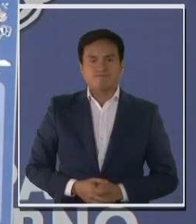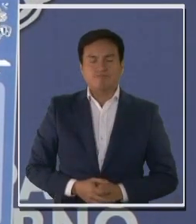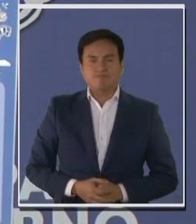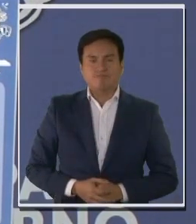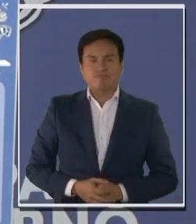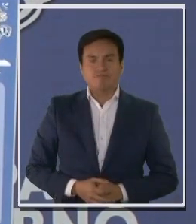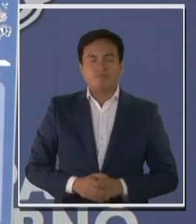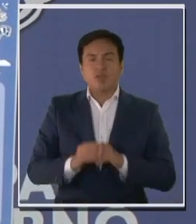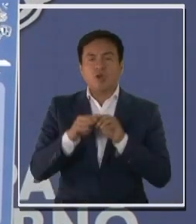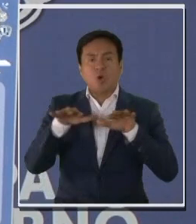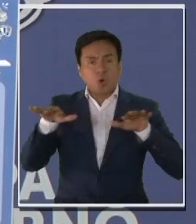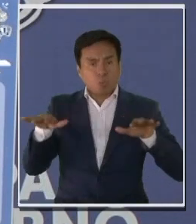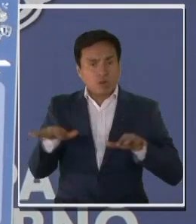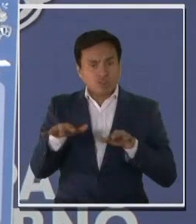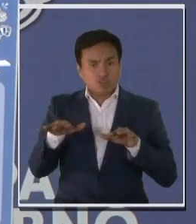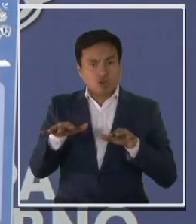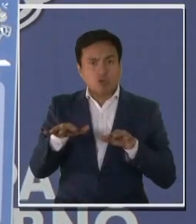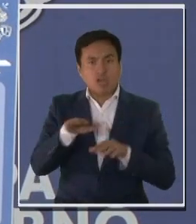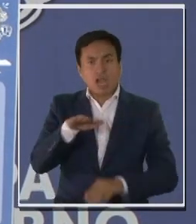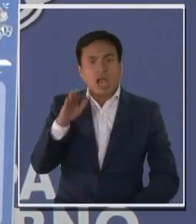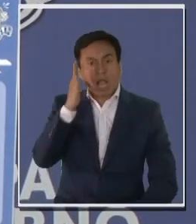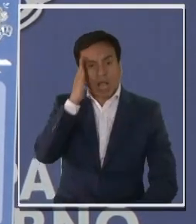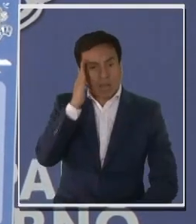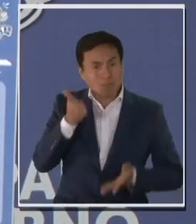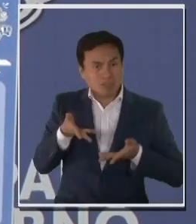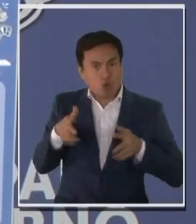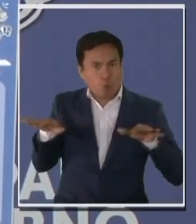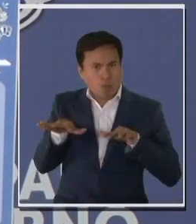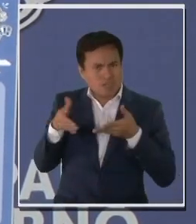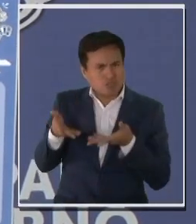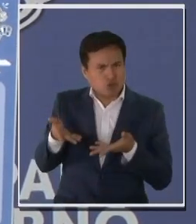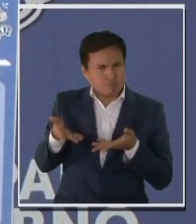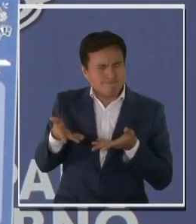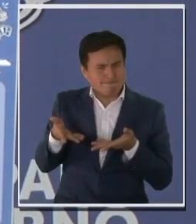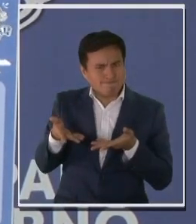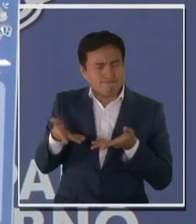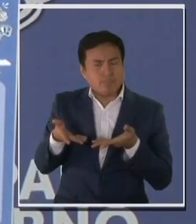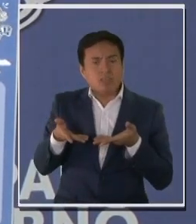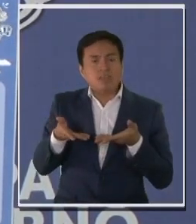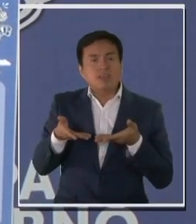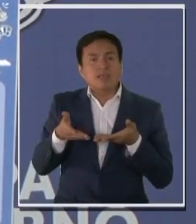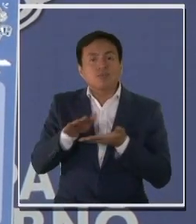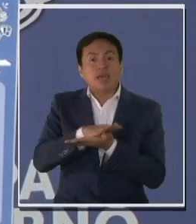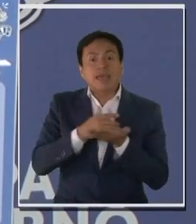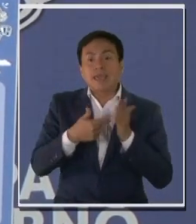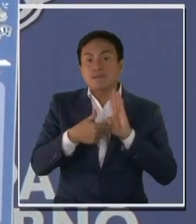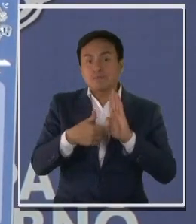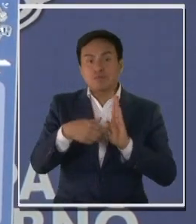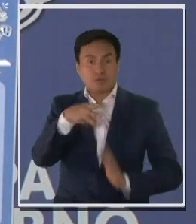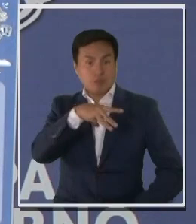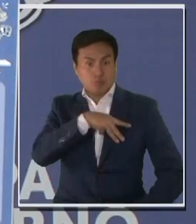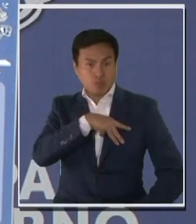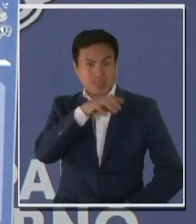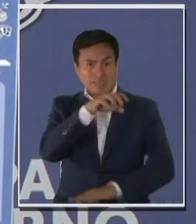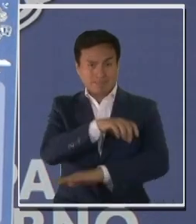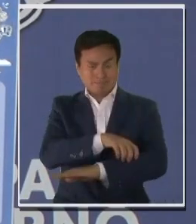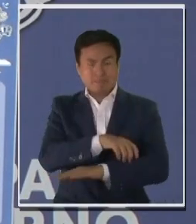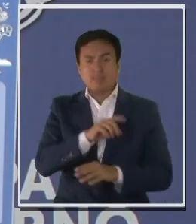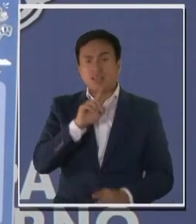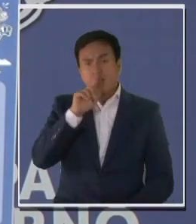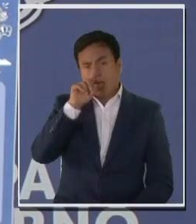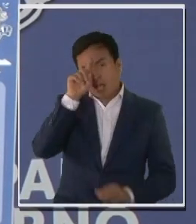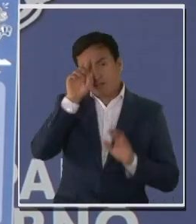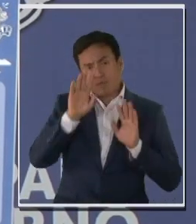la ocupación de las camas voy a dar solo El ejemplo de La Metropolitana que habitualmente